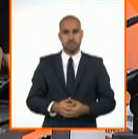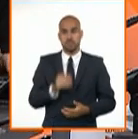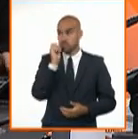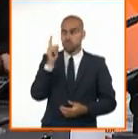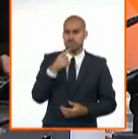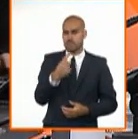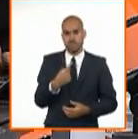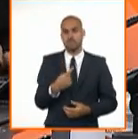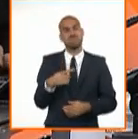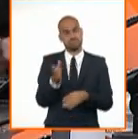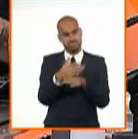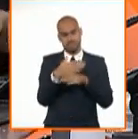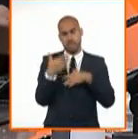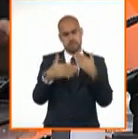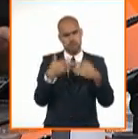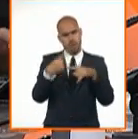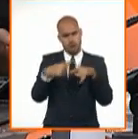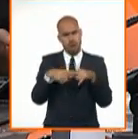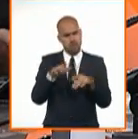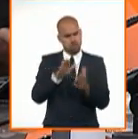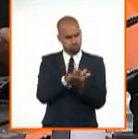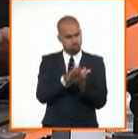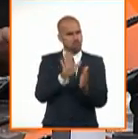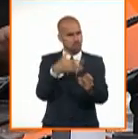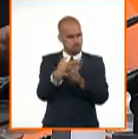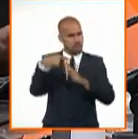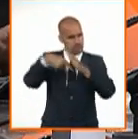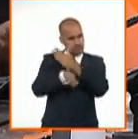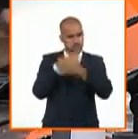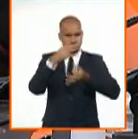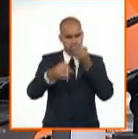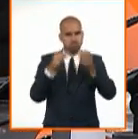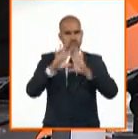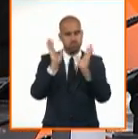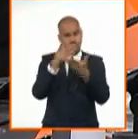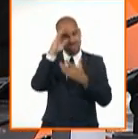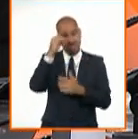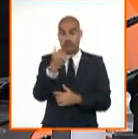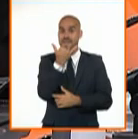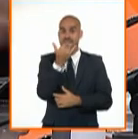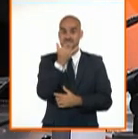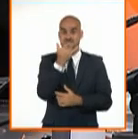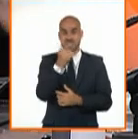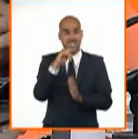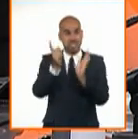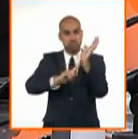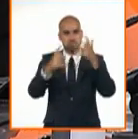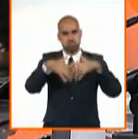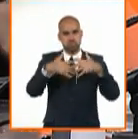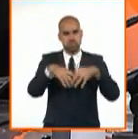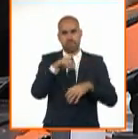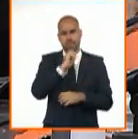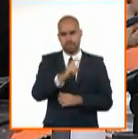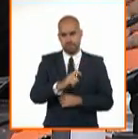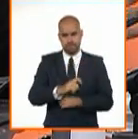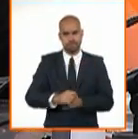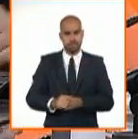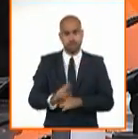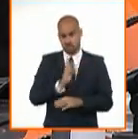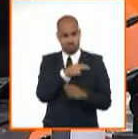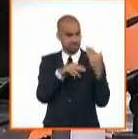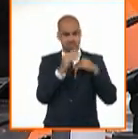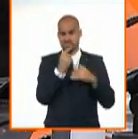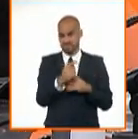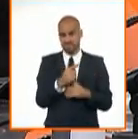y vamos a profundizar en esta mesa redonda que están afectando el sistema eléctrico nacional como decía demuestra prácticamente en el último